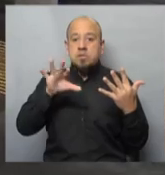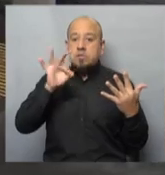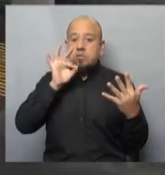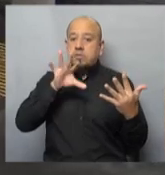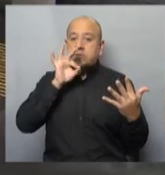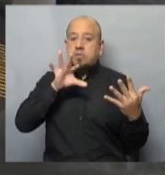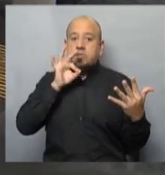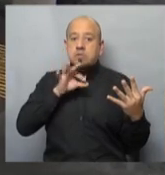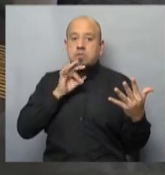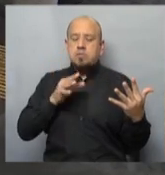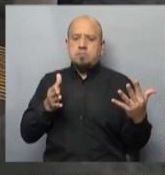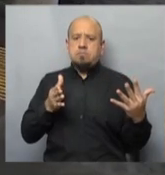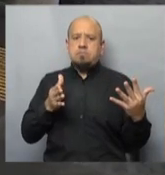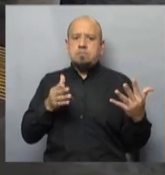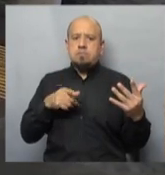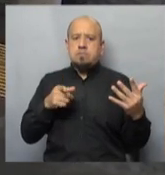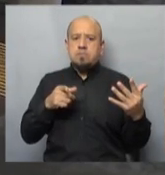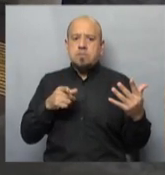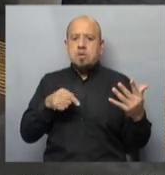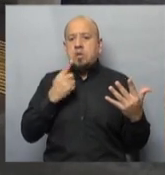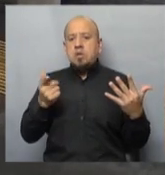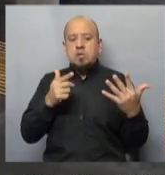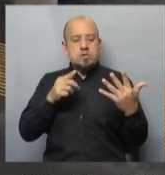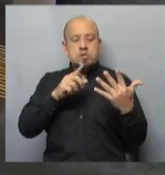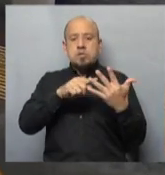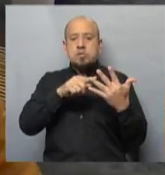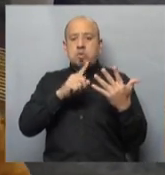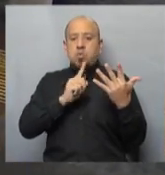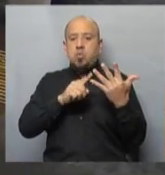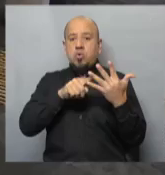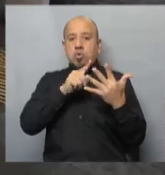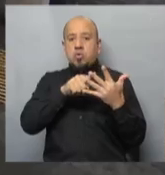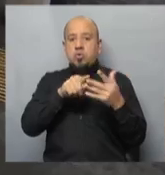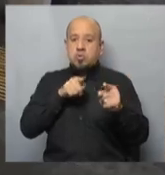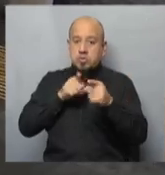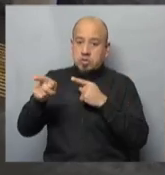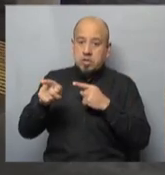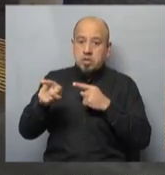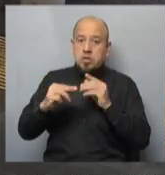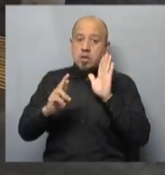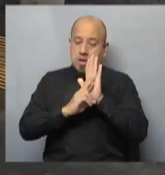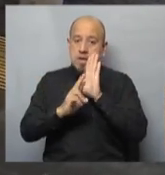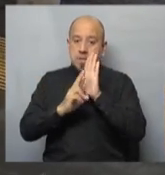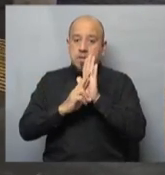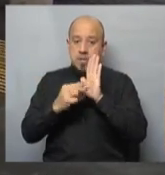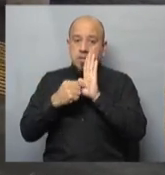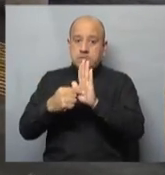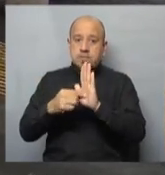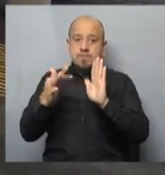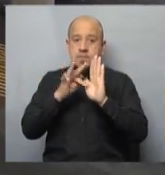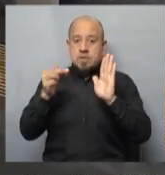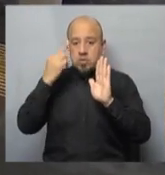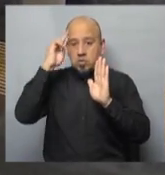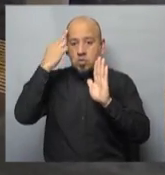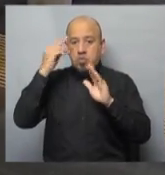forma indirecta. Es decir, las otras tres jugadoras clasificaban de forma directa en base al reglamento que subió la Federación Uruguaya de